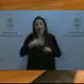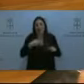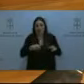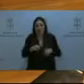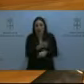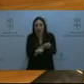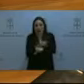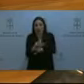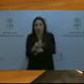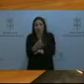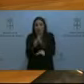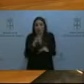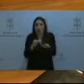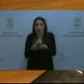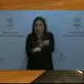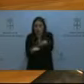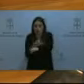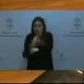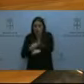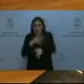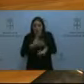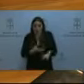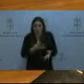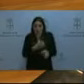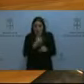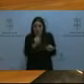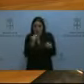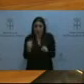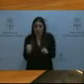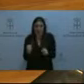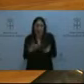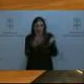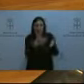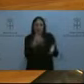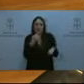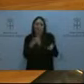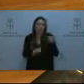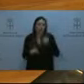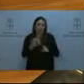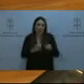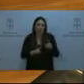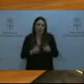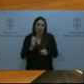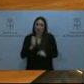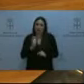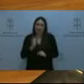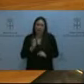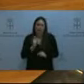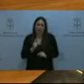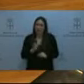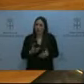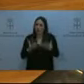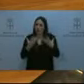die por el actual trazado de Pajares, que evidentemente usted lo ha dicho, da problemas cada poco y muchos, muchos